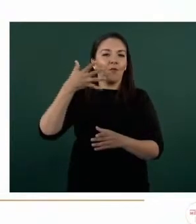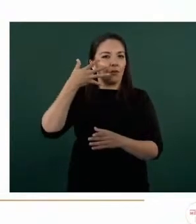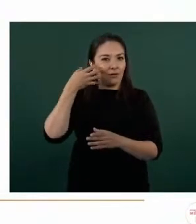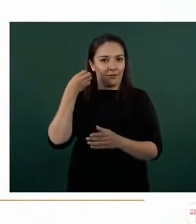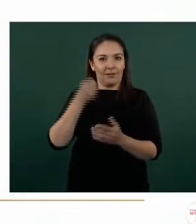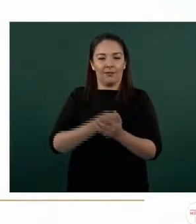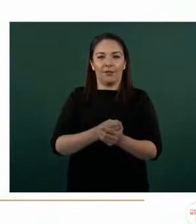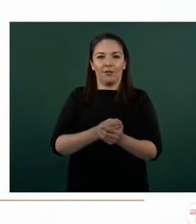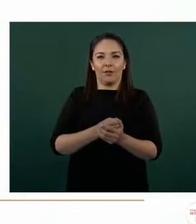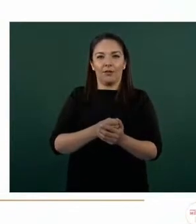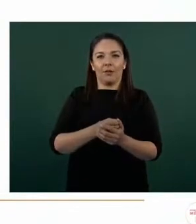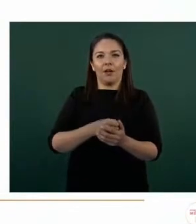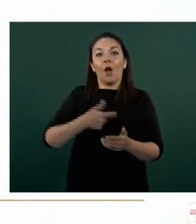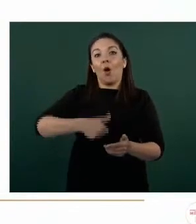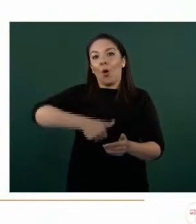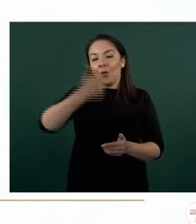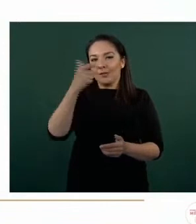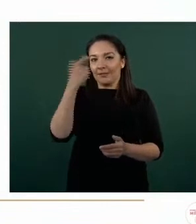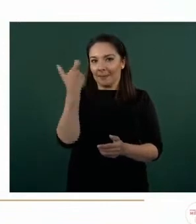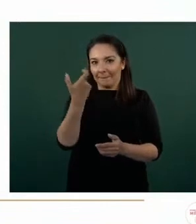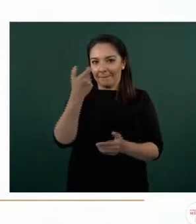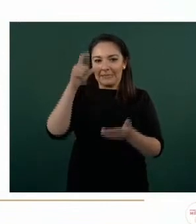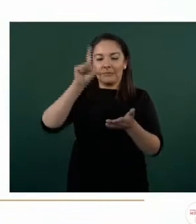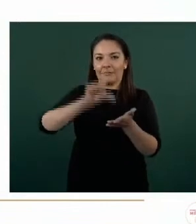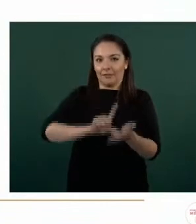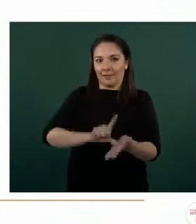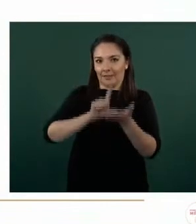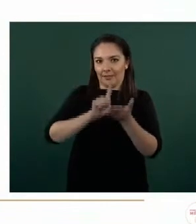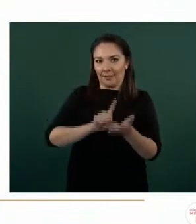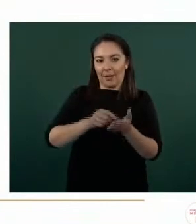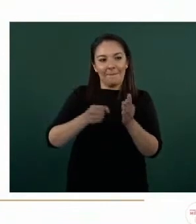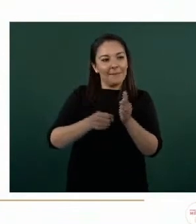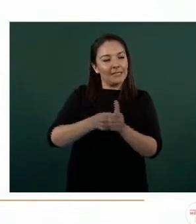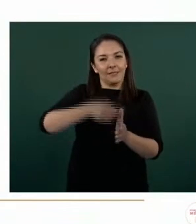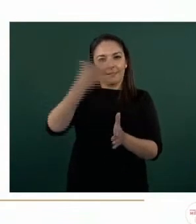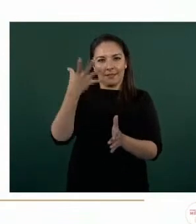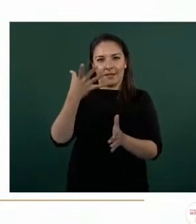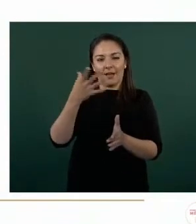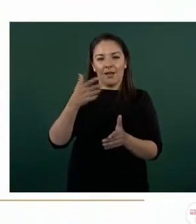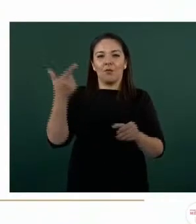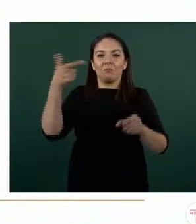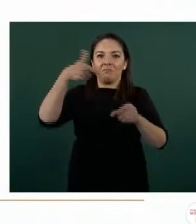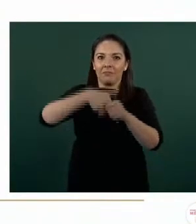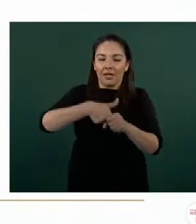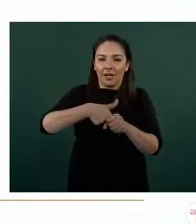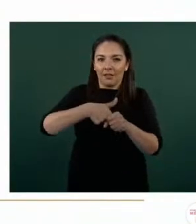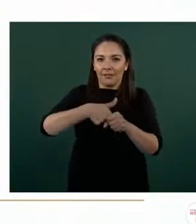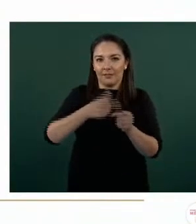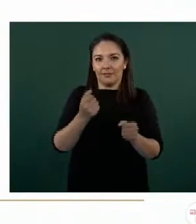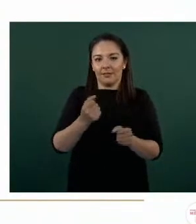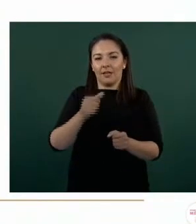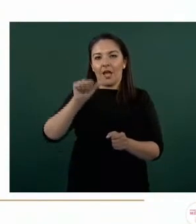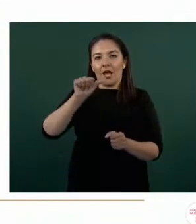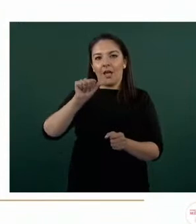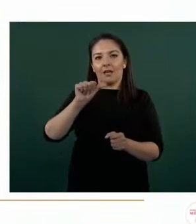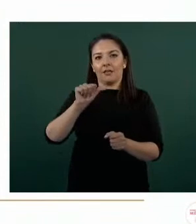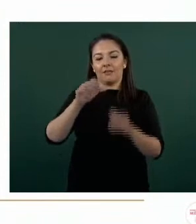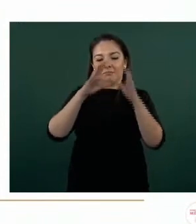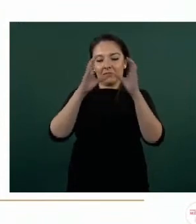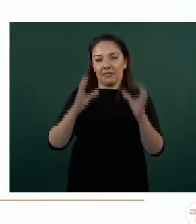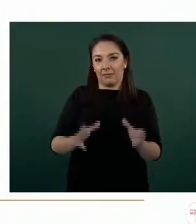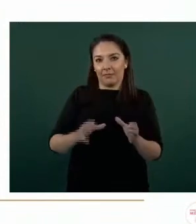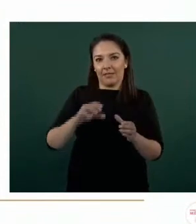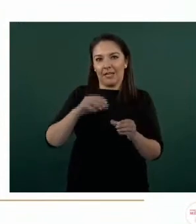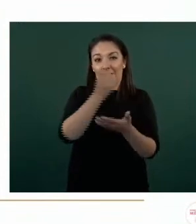11 pesos por litro. El más caro para cilindros usa gas en San Juan, en Azcapotzalco, Ciudad